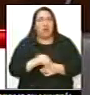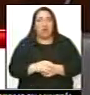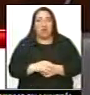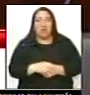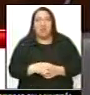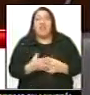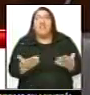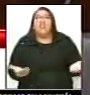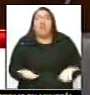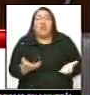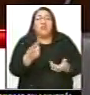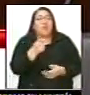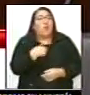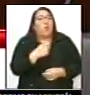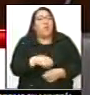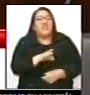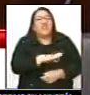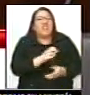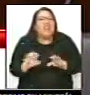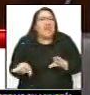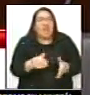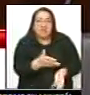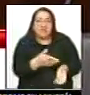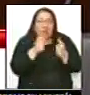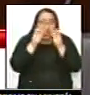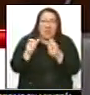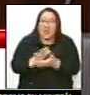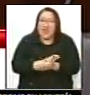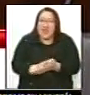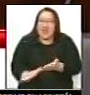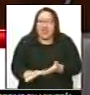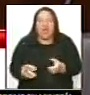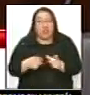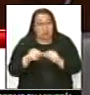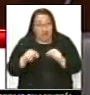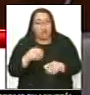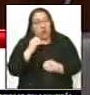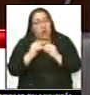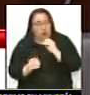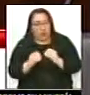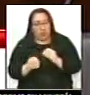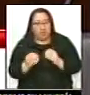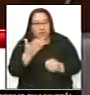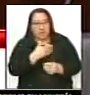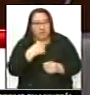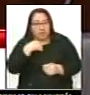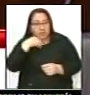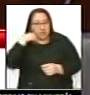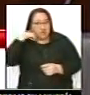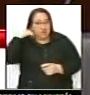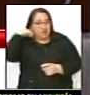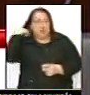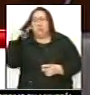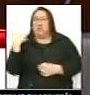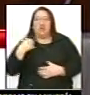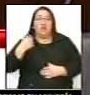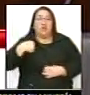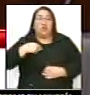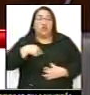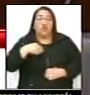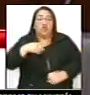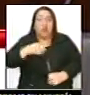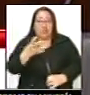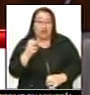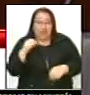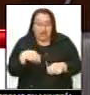dónde estaban los jueces, los fiscales? Entonces lo que se trata es hacer esa corrección, presidente. Por eso es que queremos que